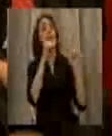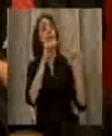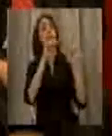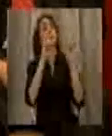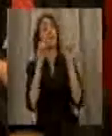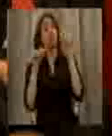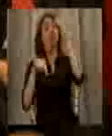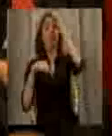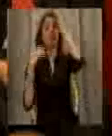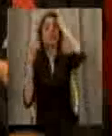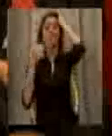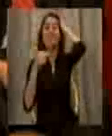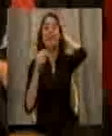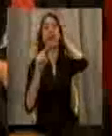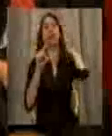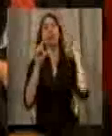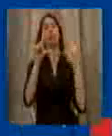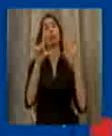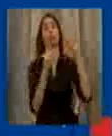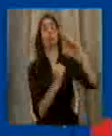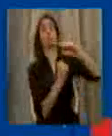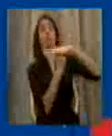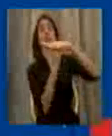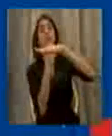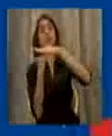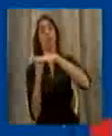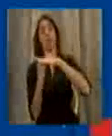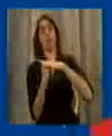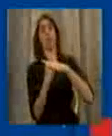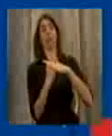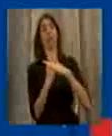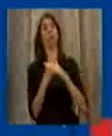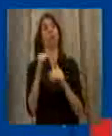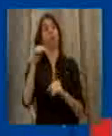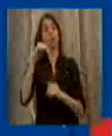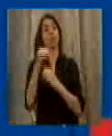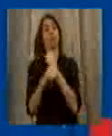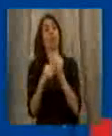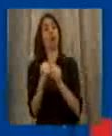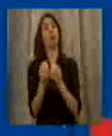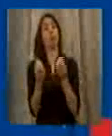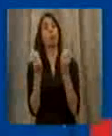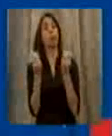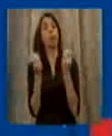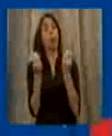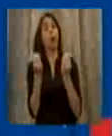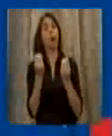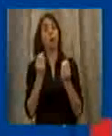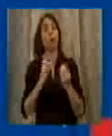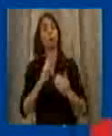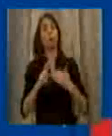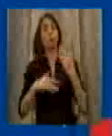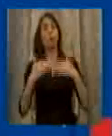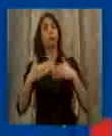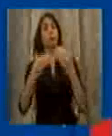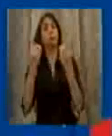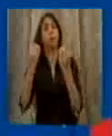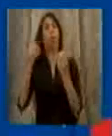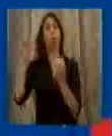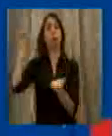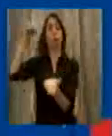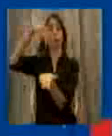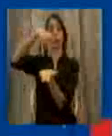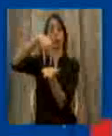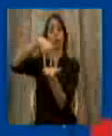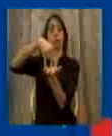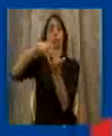de nuevo en los siete ejes centrales, ha sido un año muy fructífero desde el punto de vista legislativo.